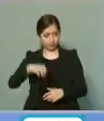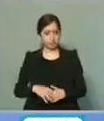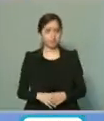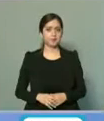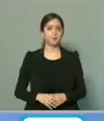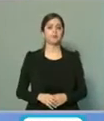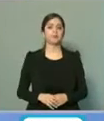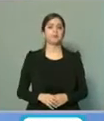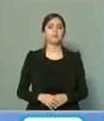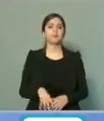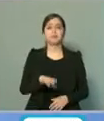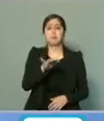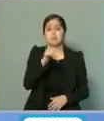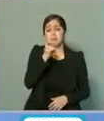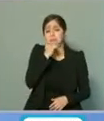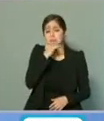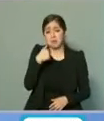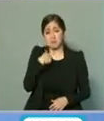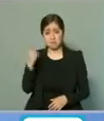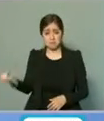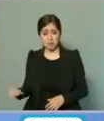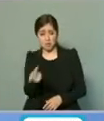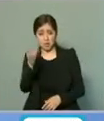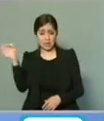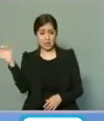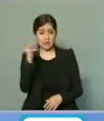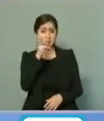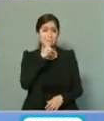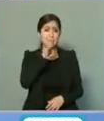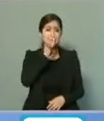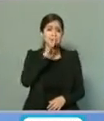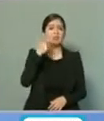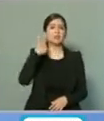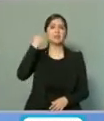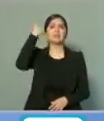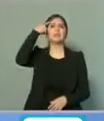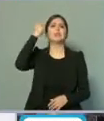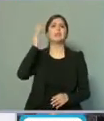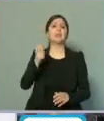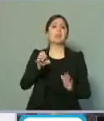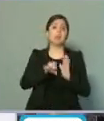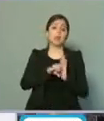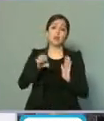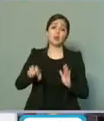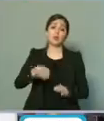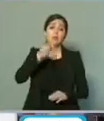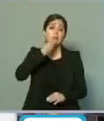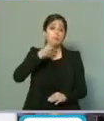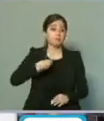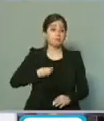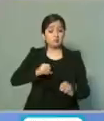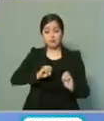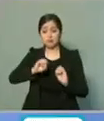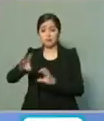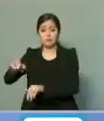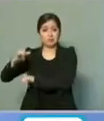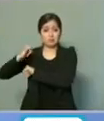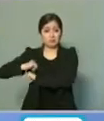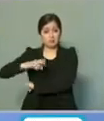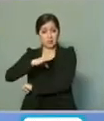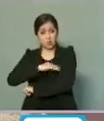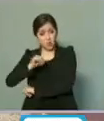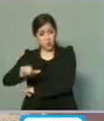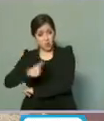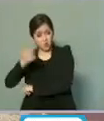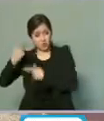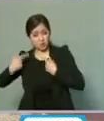que seguramente se harán muchos padres, Pilar, con respecto a este tema es, si no tengo de otra y tengo que dejar a mi hijo con alguien más para que lo cuide